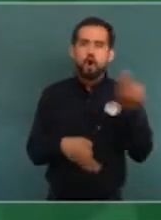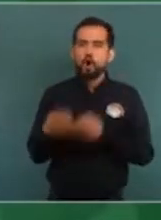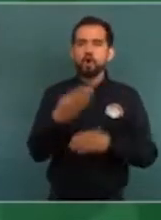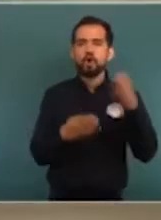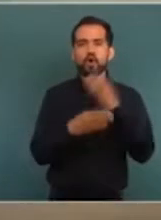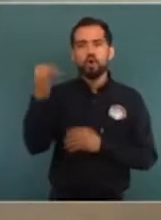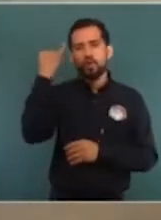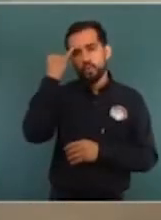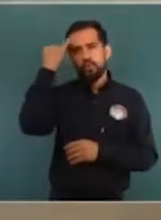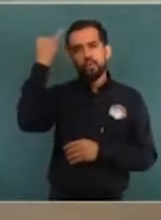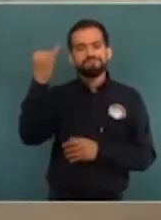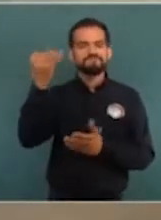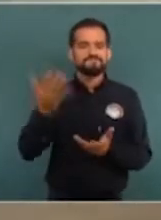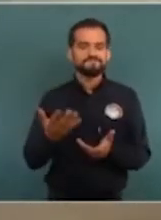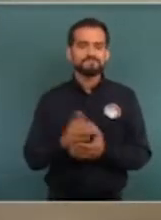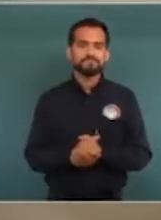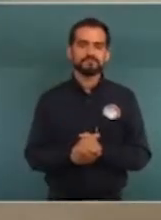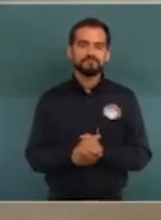doctrinas